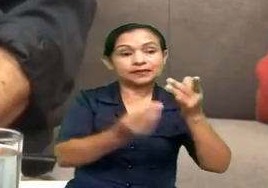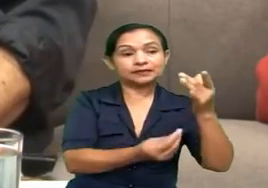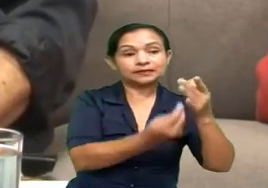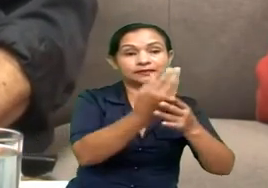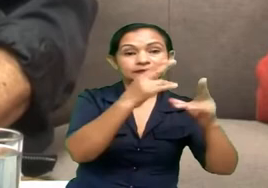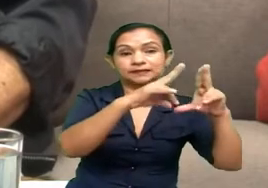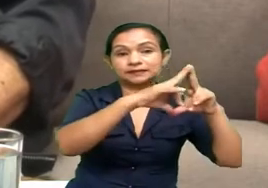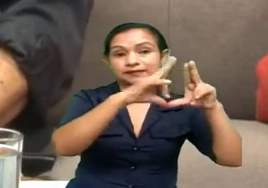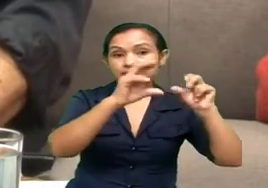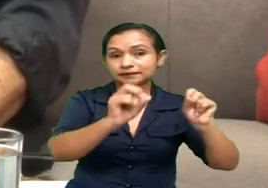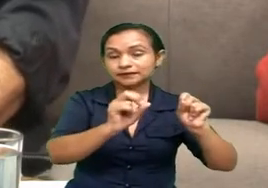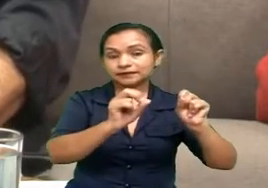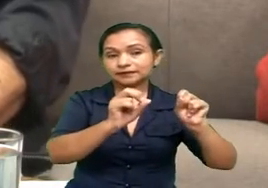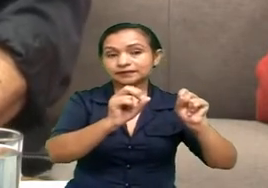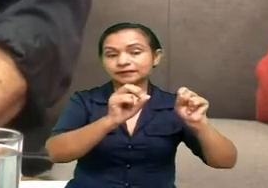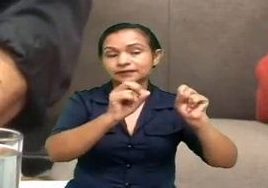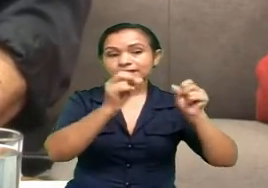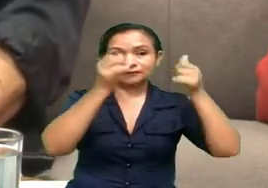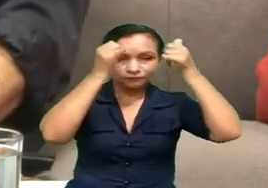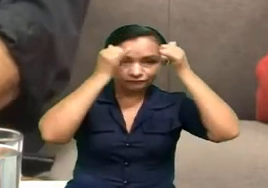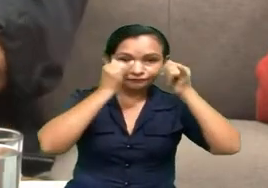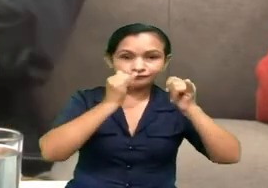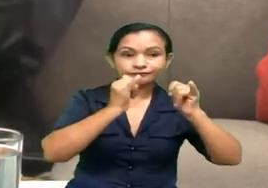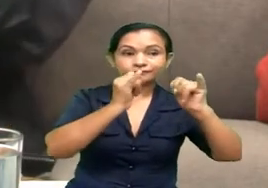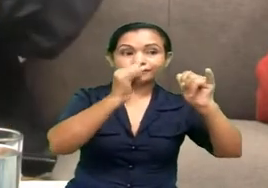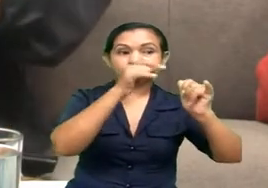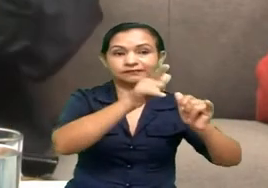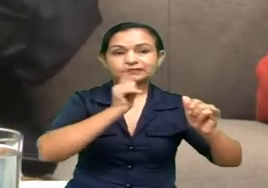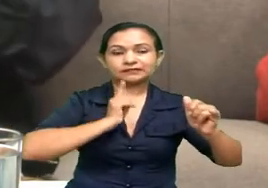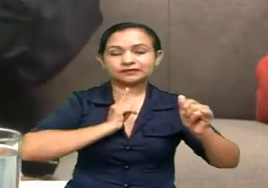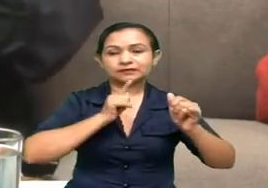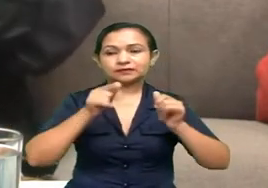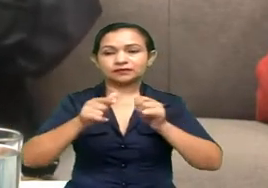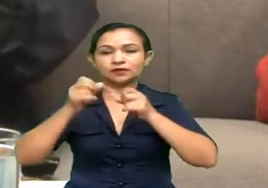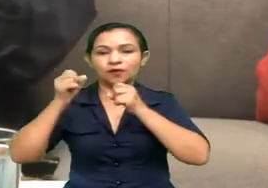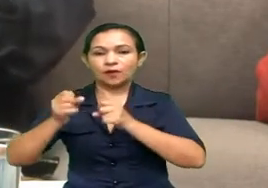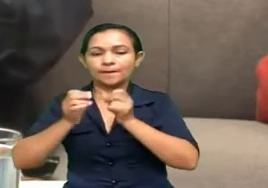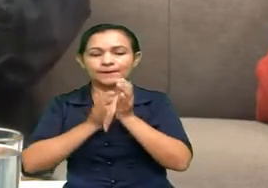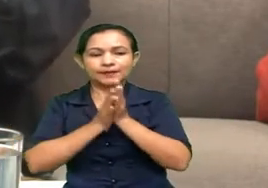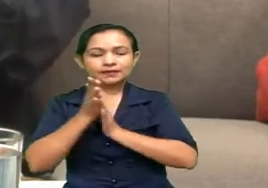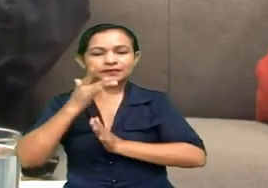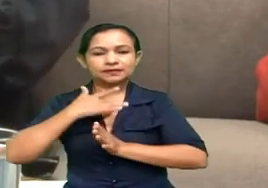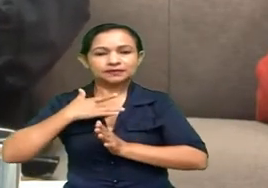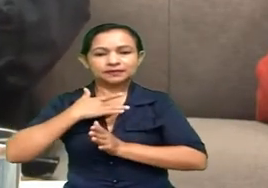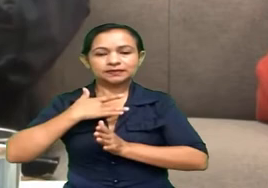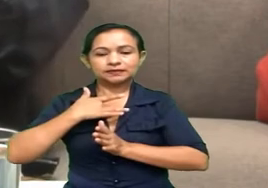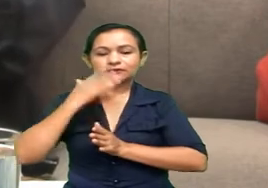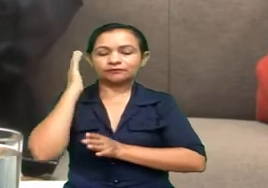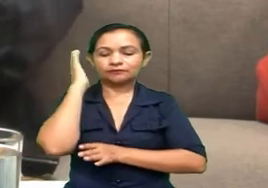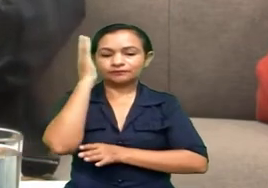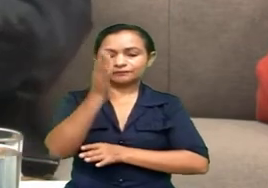Nicaragua, el que estaba el ganado, que estaba entonces. Walker necesitaba tener